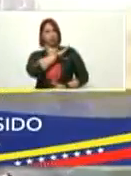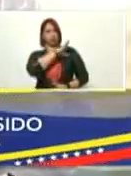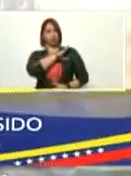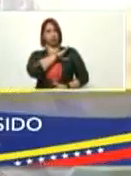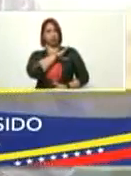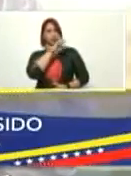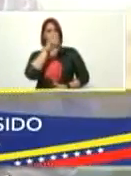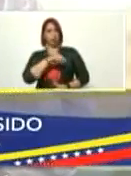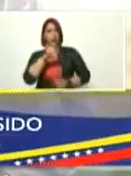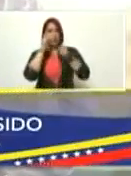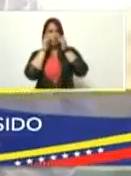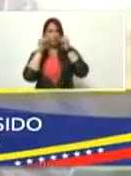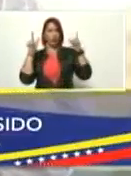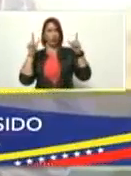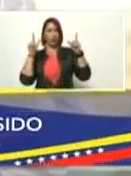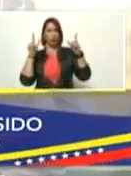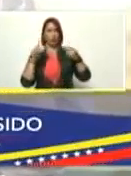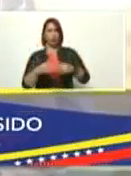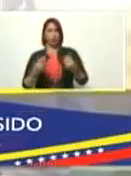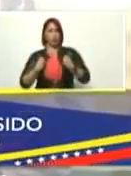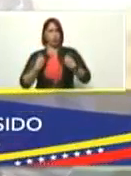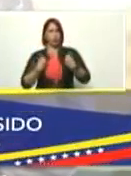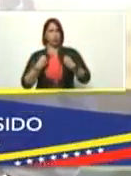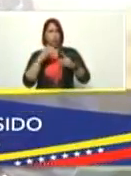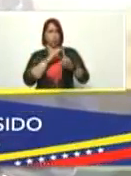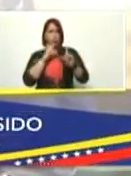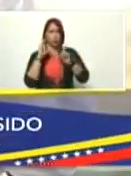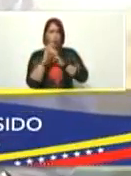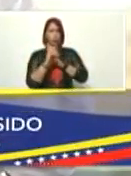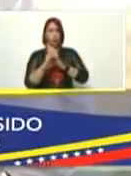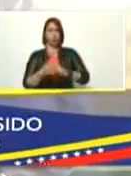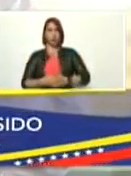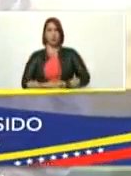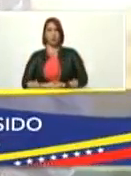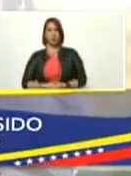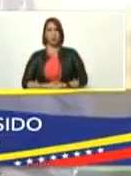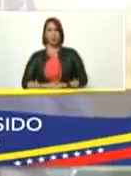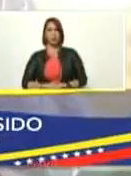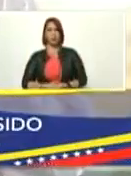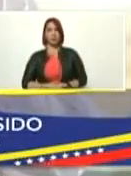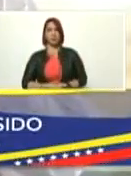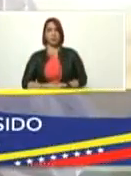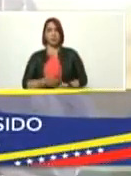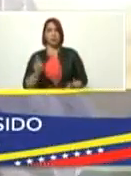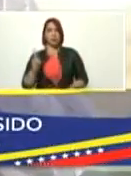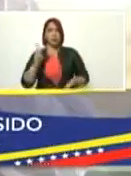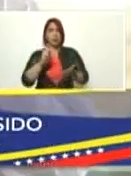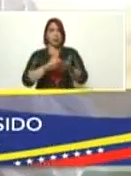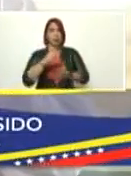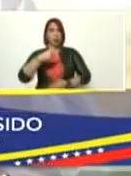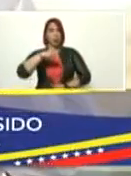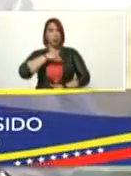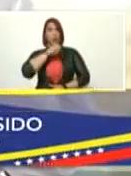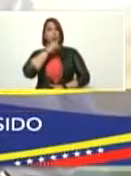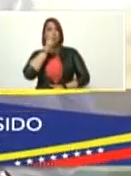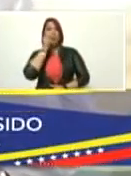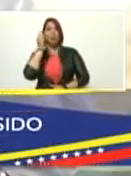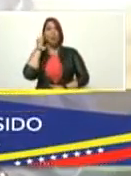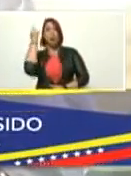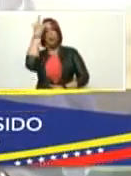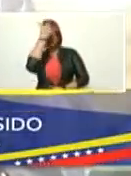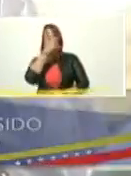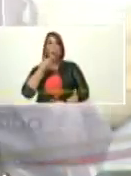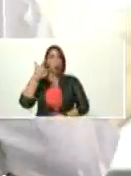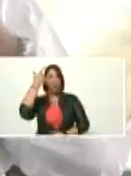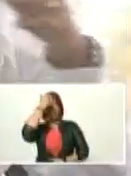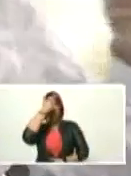el impacto vivencial, cultural, de la llegada de nuestros abuelos de África,